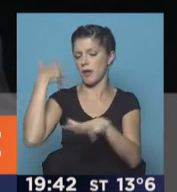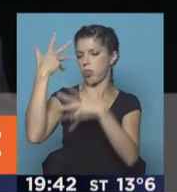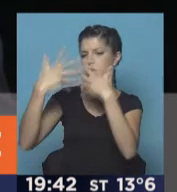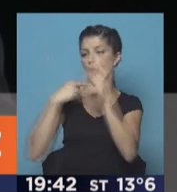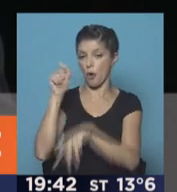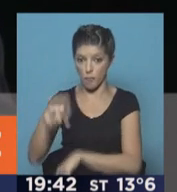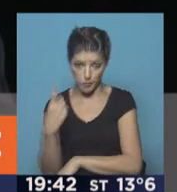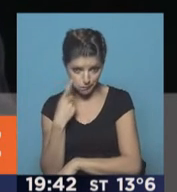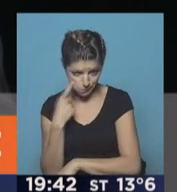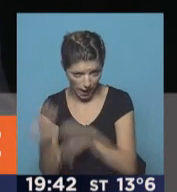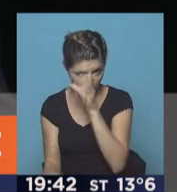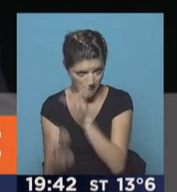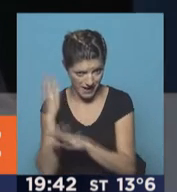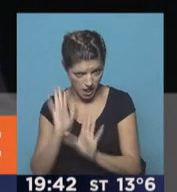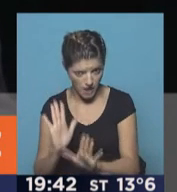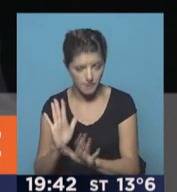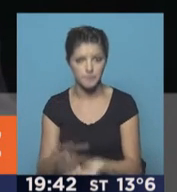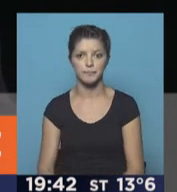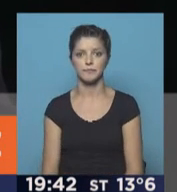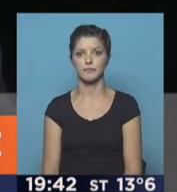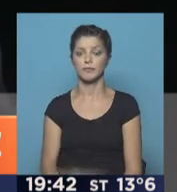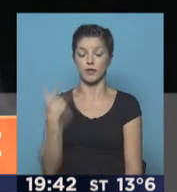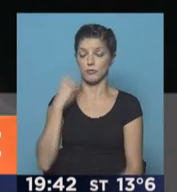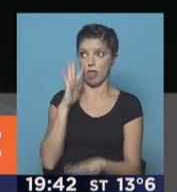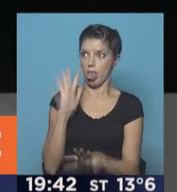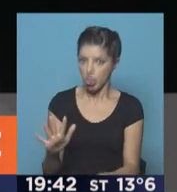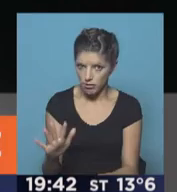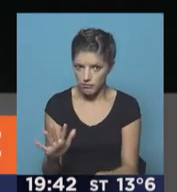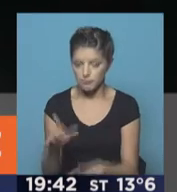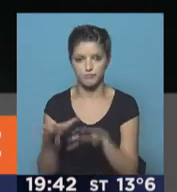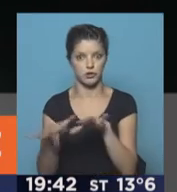hoy, ¿no? Como el que, con el que hemos amanecido hoy, que estamos todos sorprendidos.